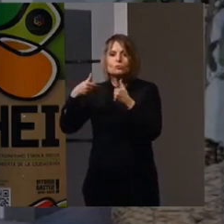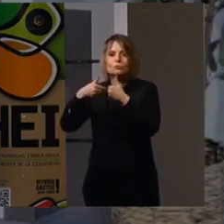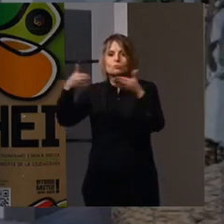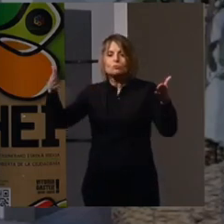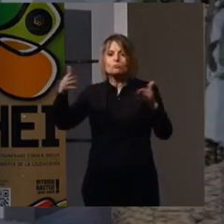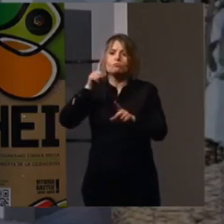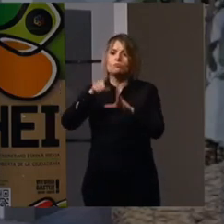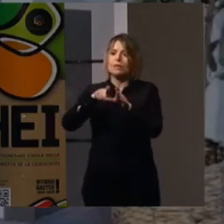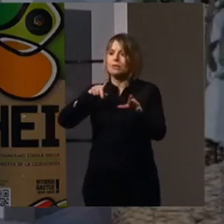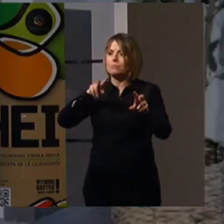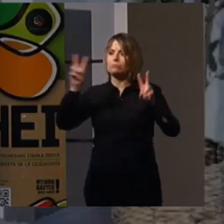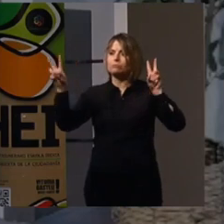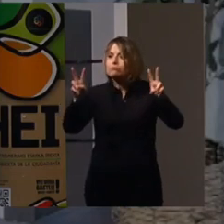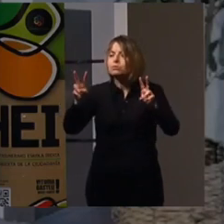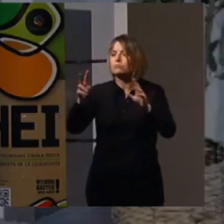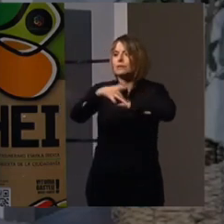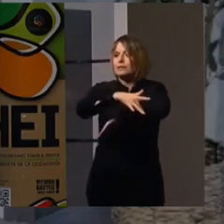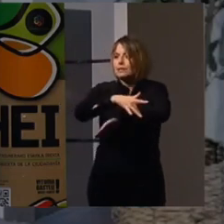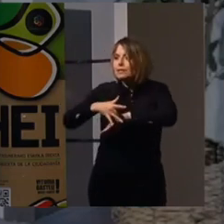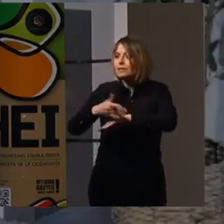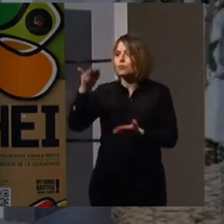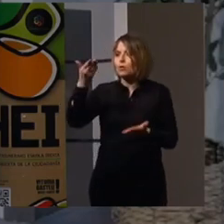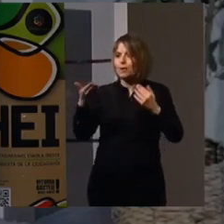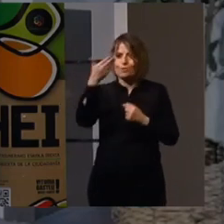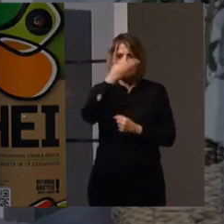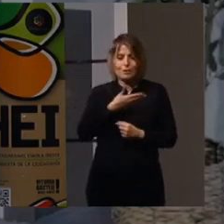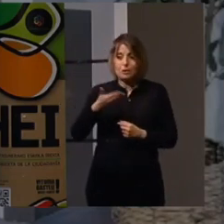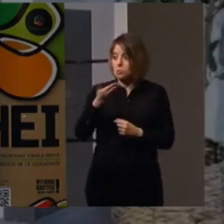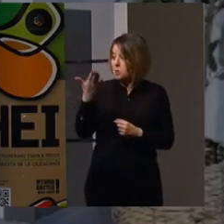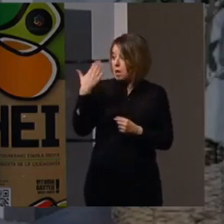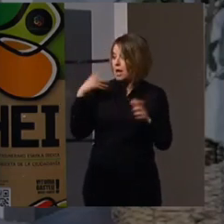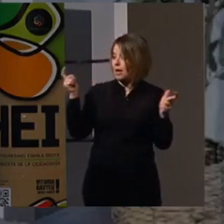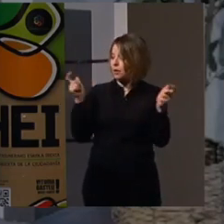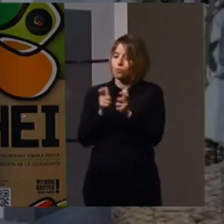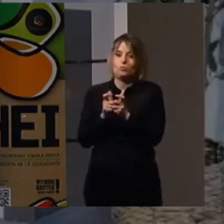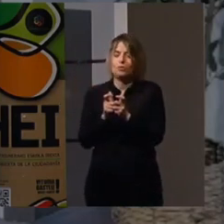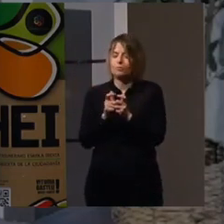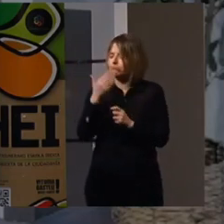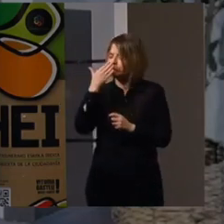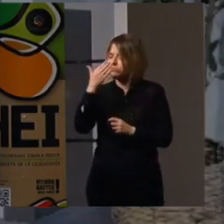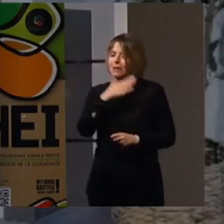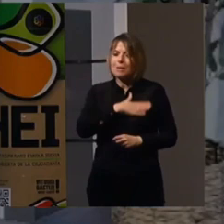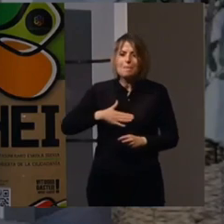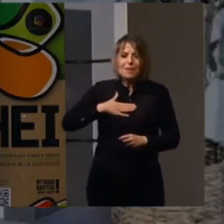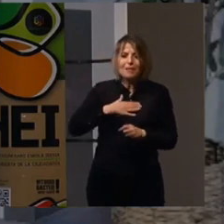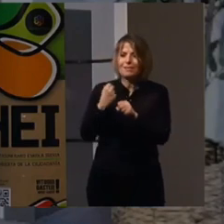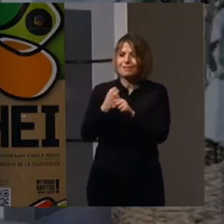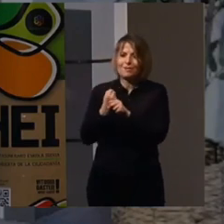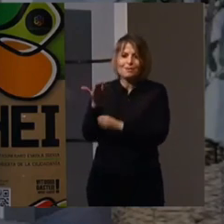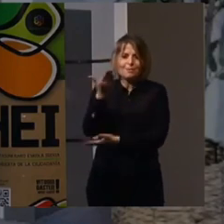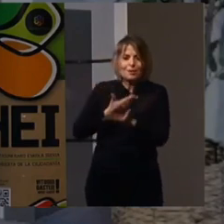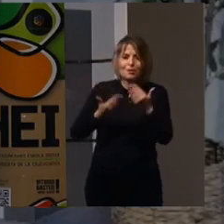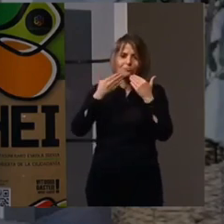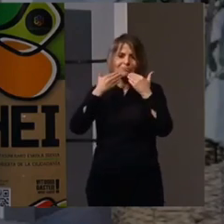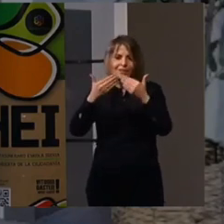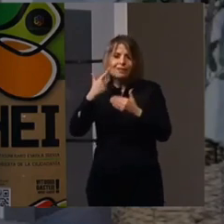que participan activamente en el diseño y evaluación de la escuela. Nos hemos reunido hace pocos días y de verdad es un placer contar con ellos y con